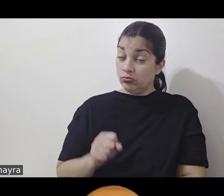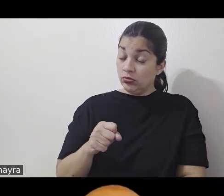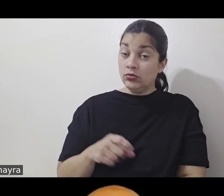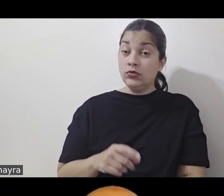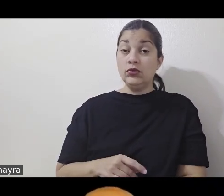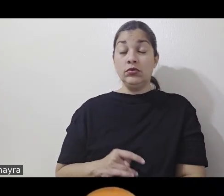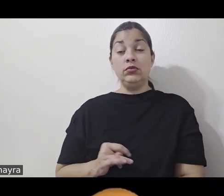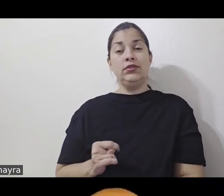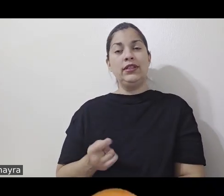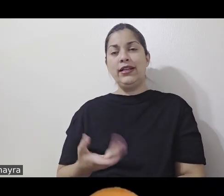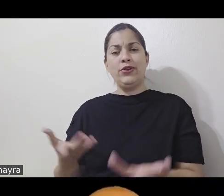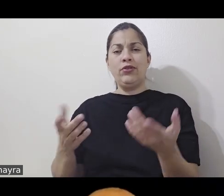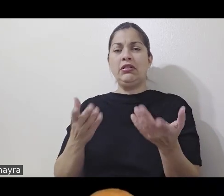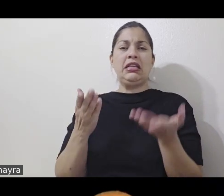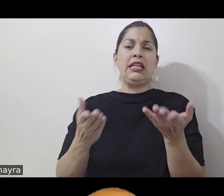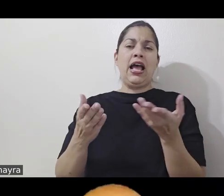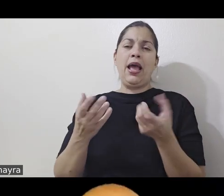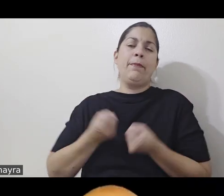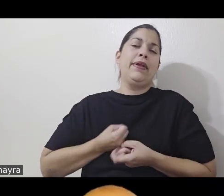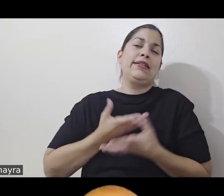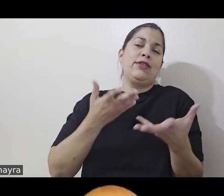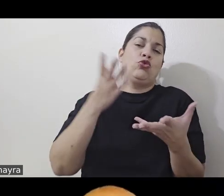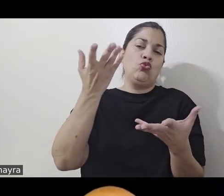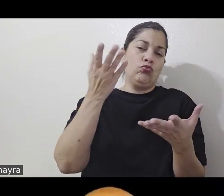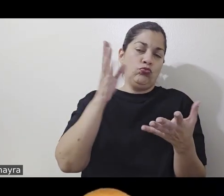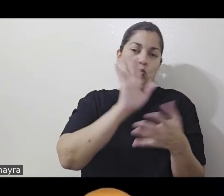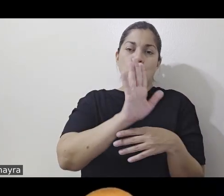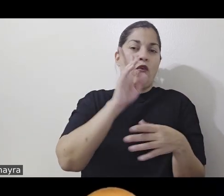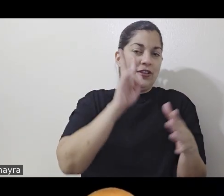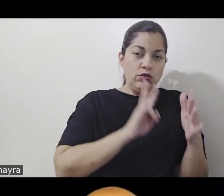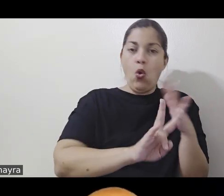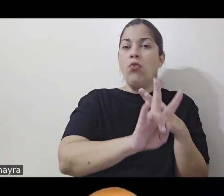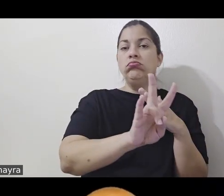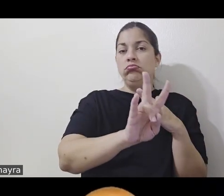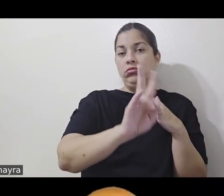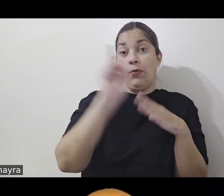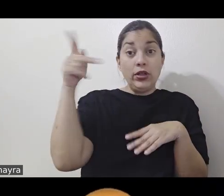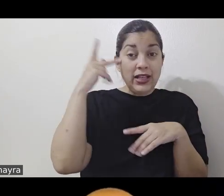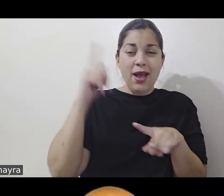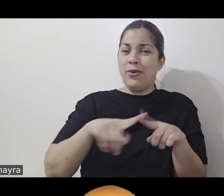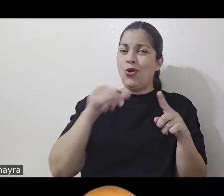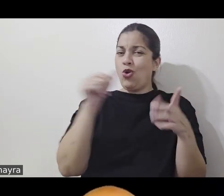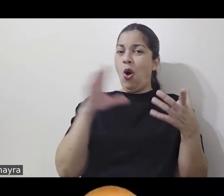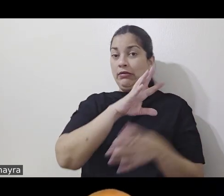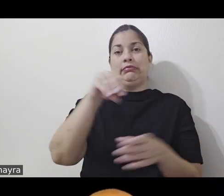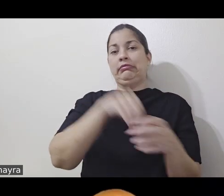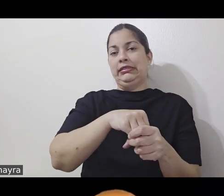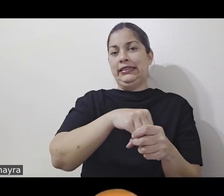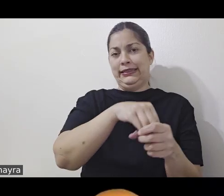lo suyo, quizás estaban manifestando sus visiones políticas, pero no estaban envueltos